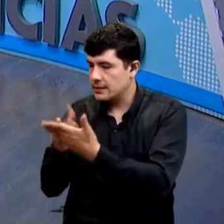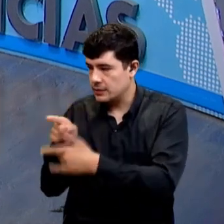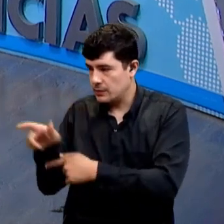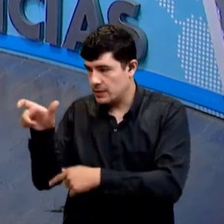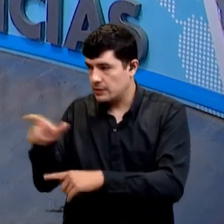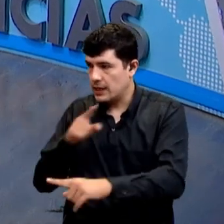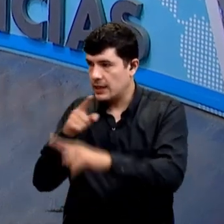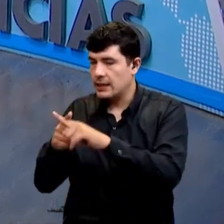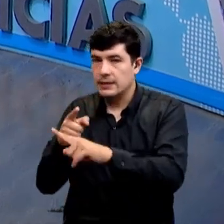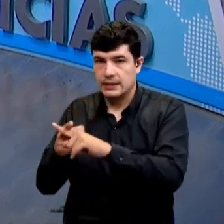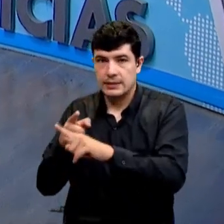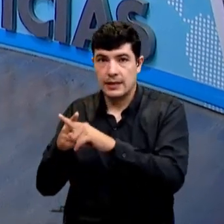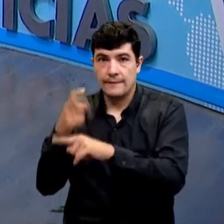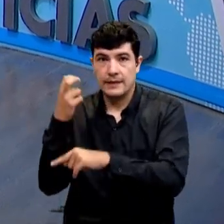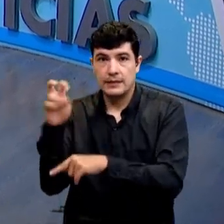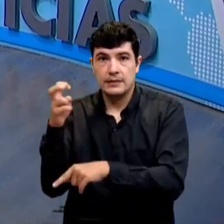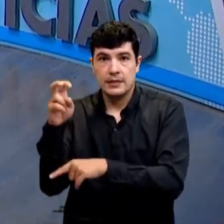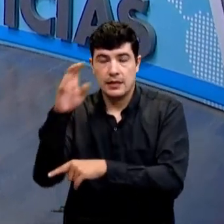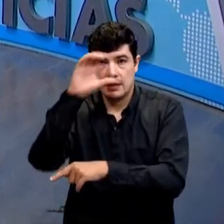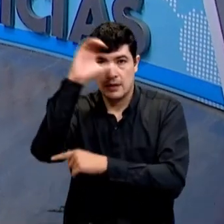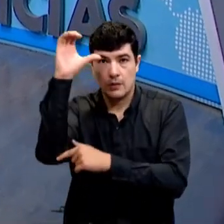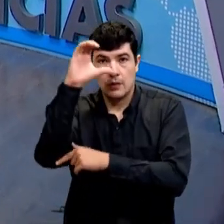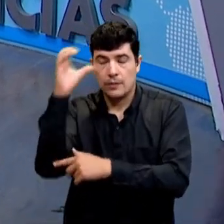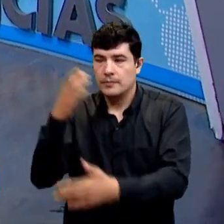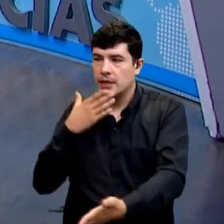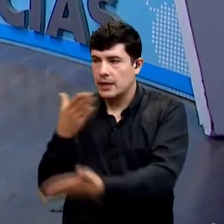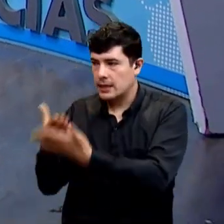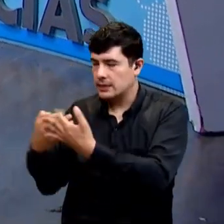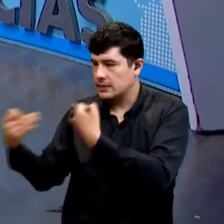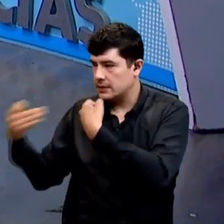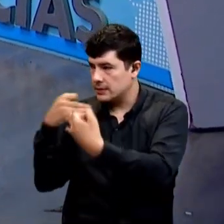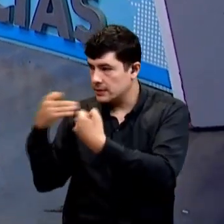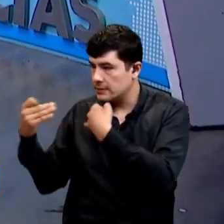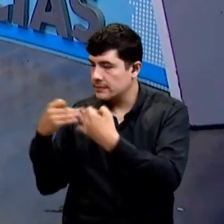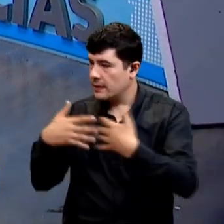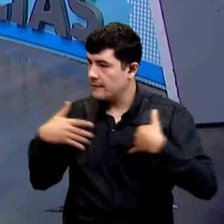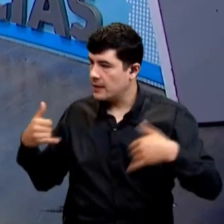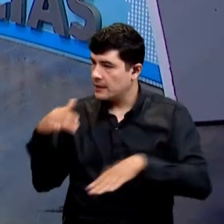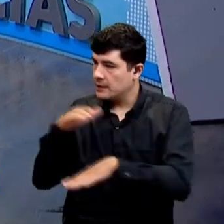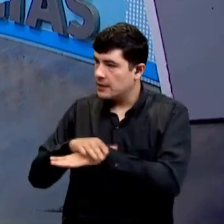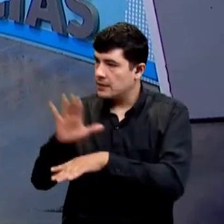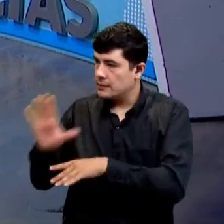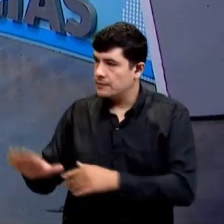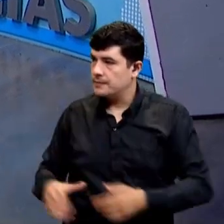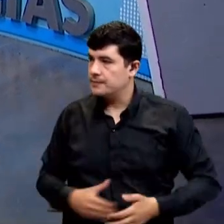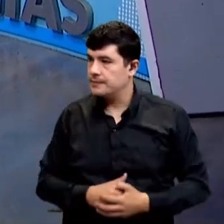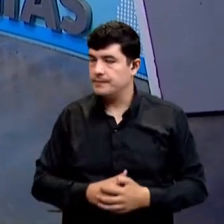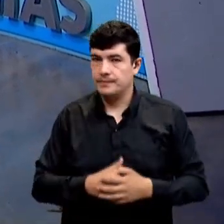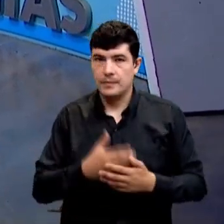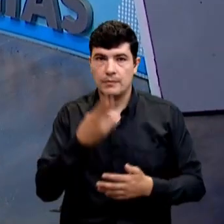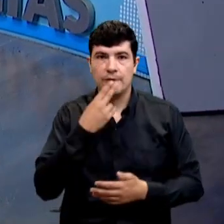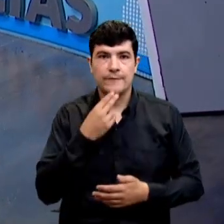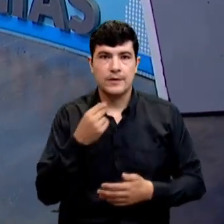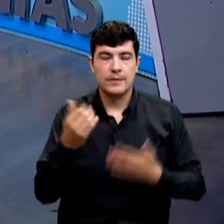este tema que ha generado polémica no solo en el país, sino a nivel internacional. Feliz tarde. Muy amable, muchas gracias. Gracias a usted.